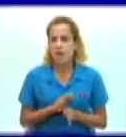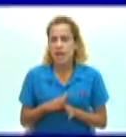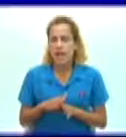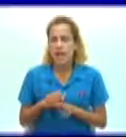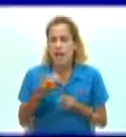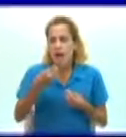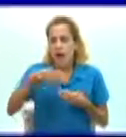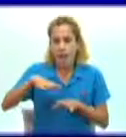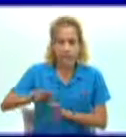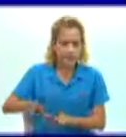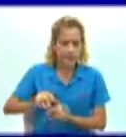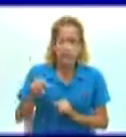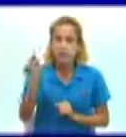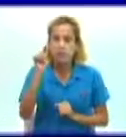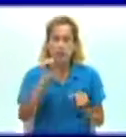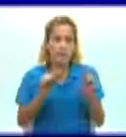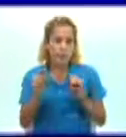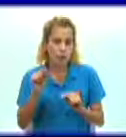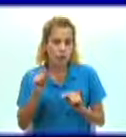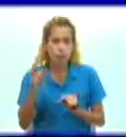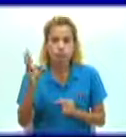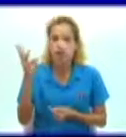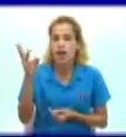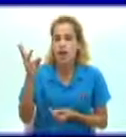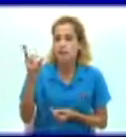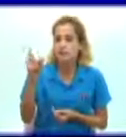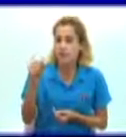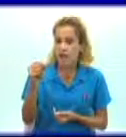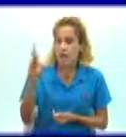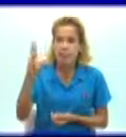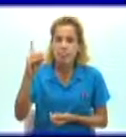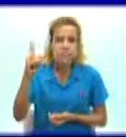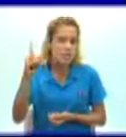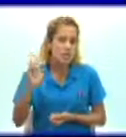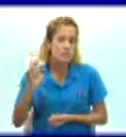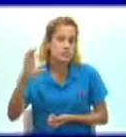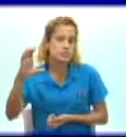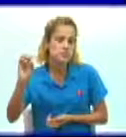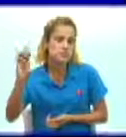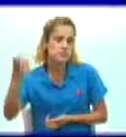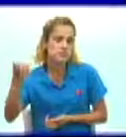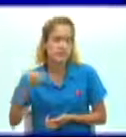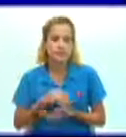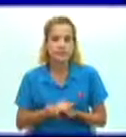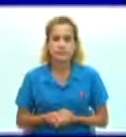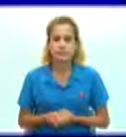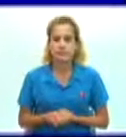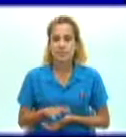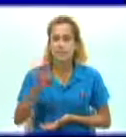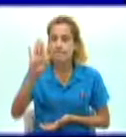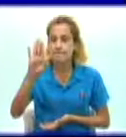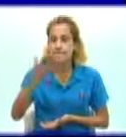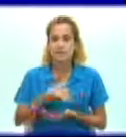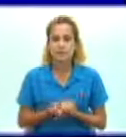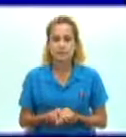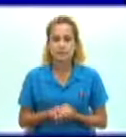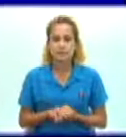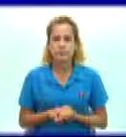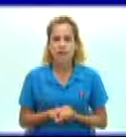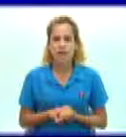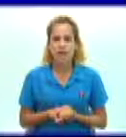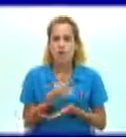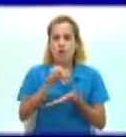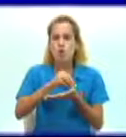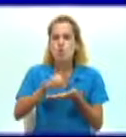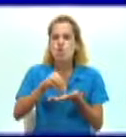décimas, hay algunas preguntas de reflexión del ejercicio que también podemos estar realizando. En caso del inciso B, dice el